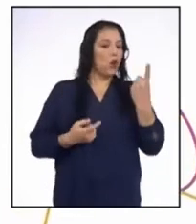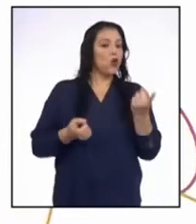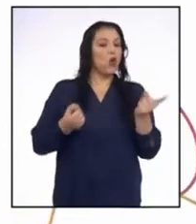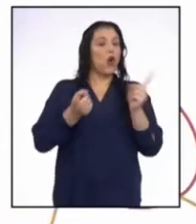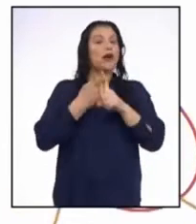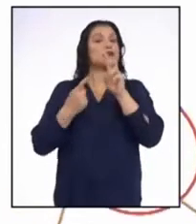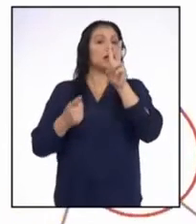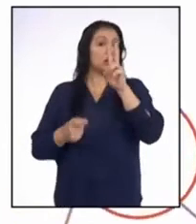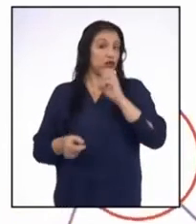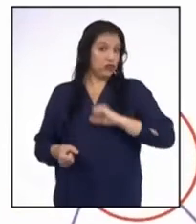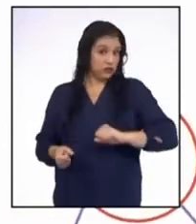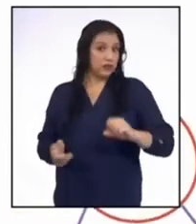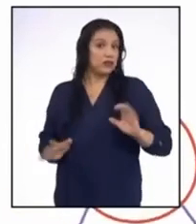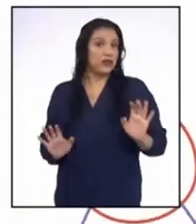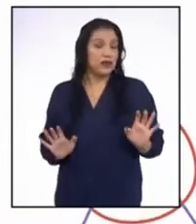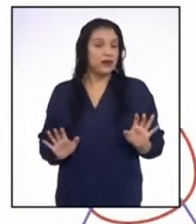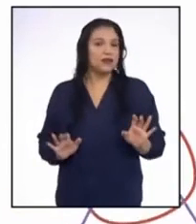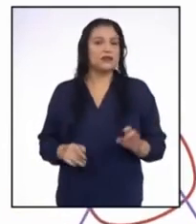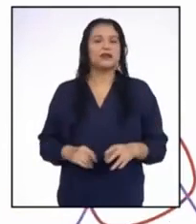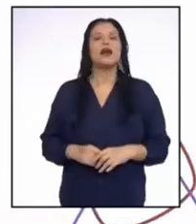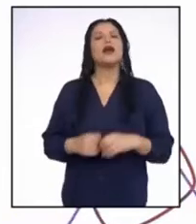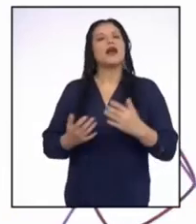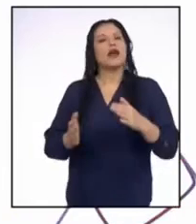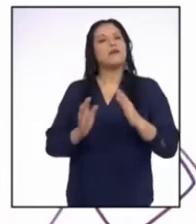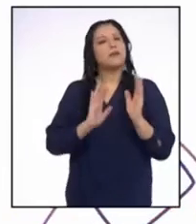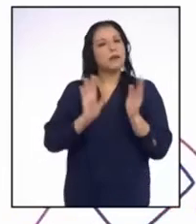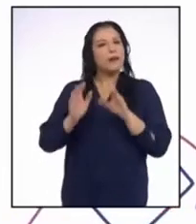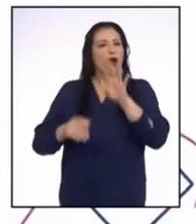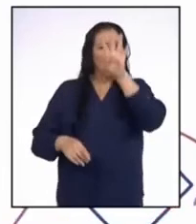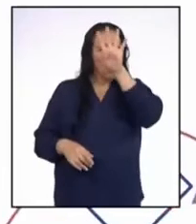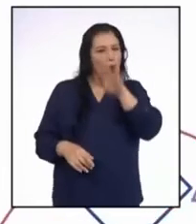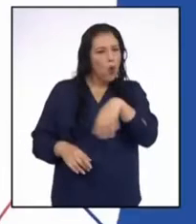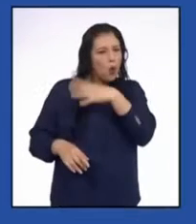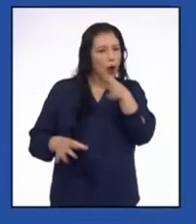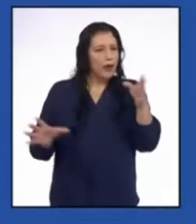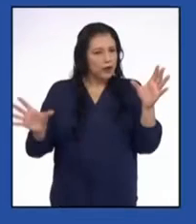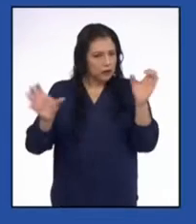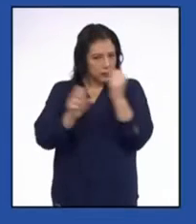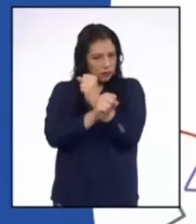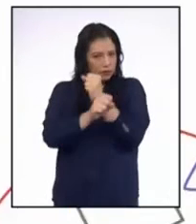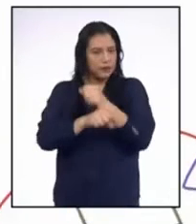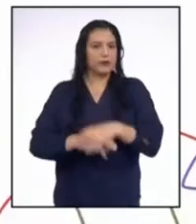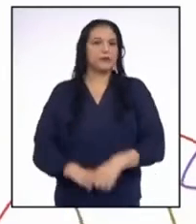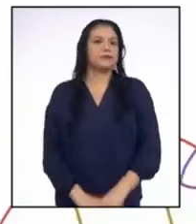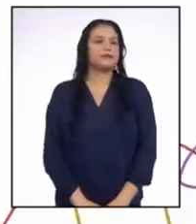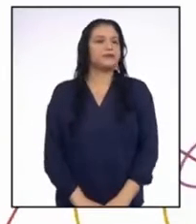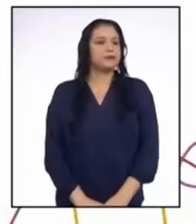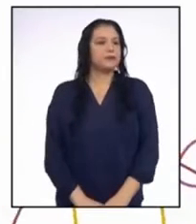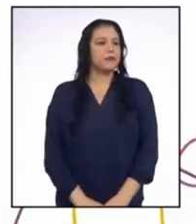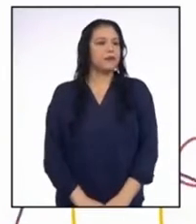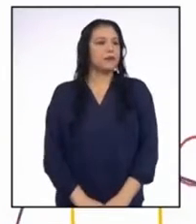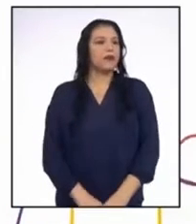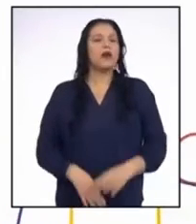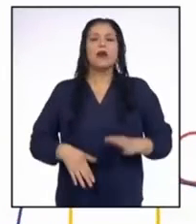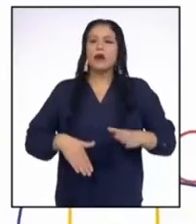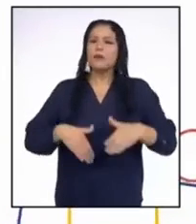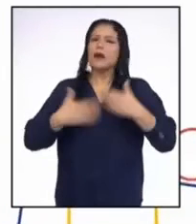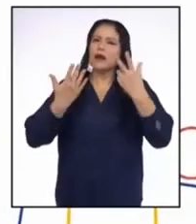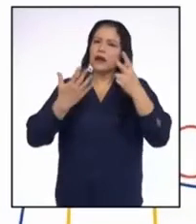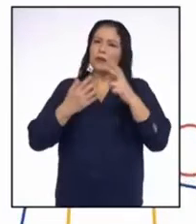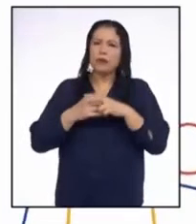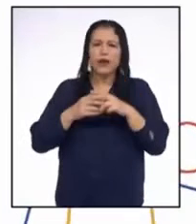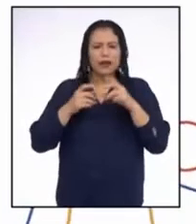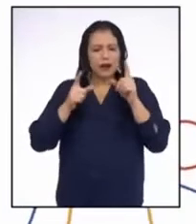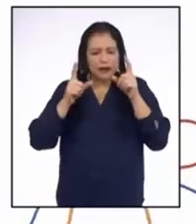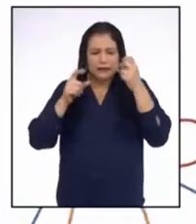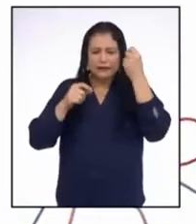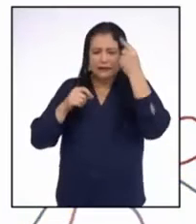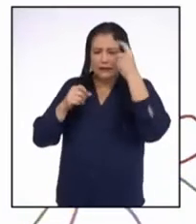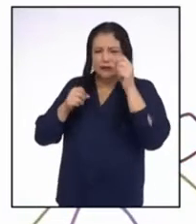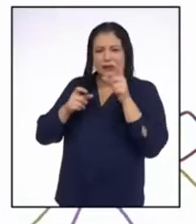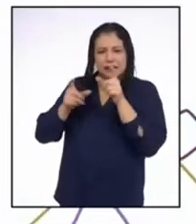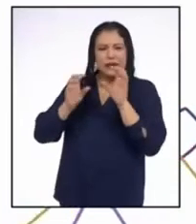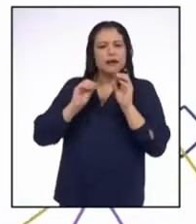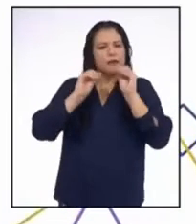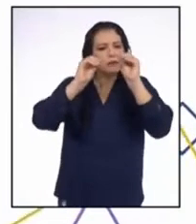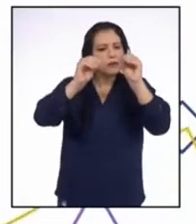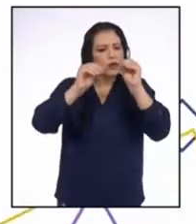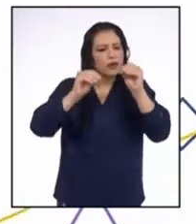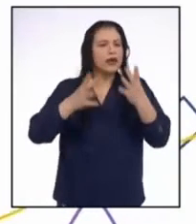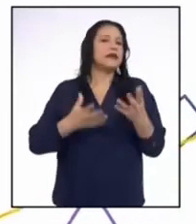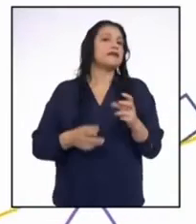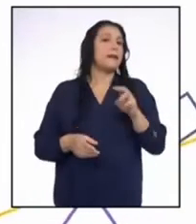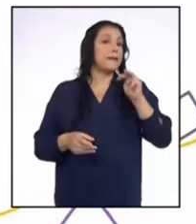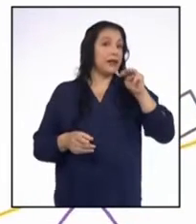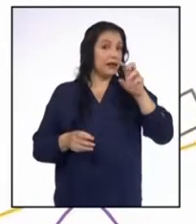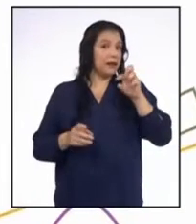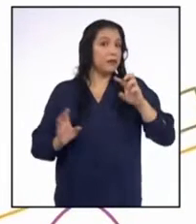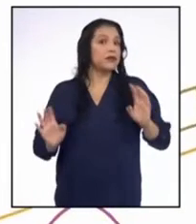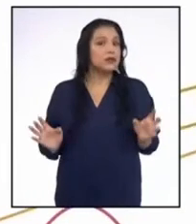hijos. Hemos preparado un cuadro resumen. Para que puedan orientarse al momento de aplicar estas medidas de